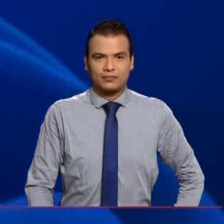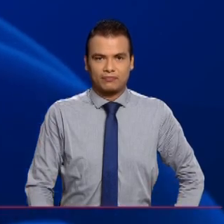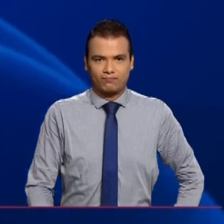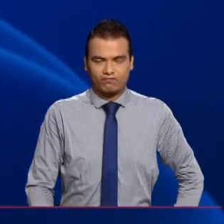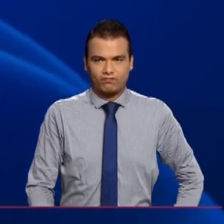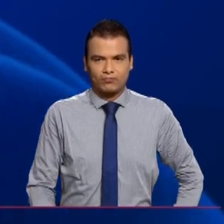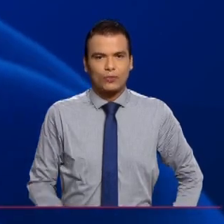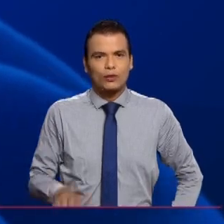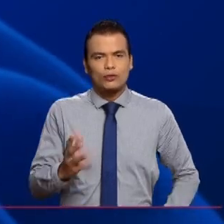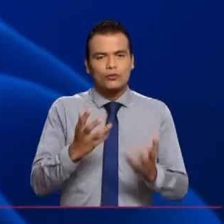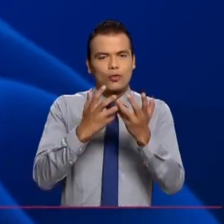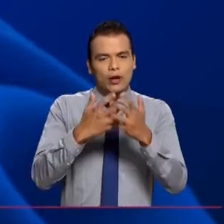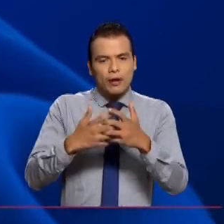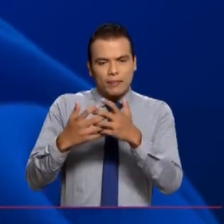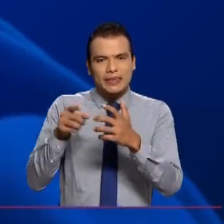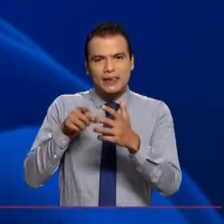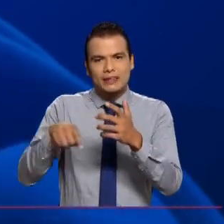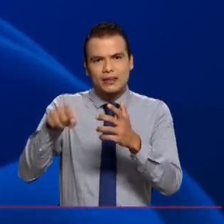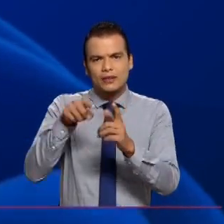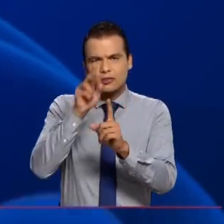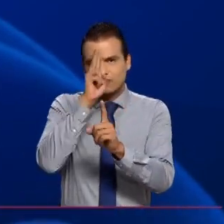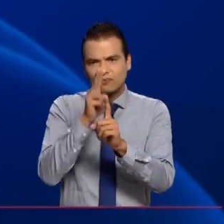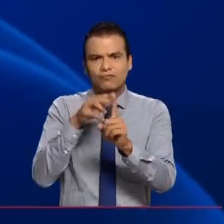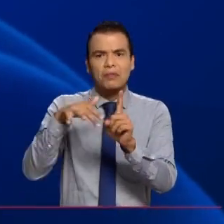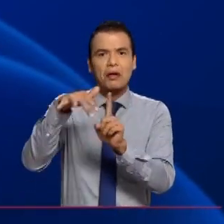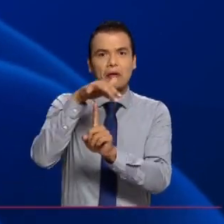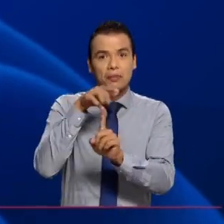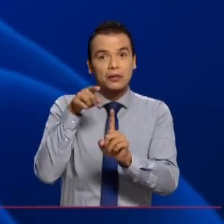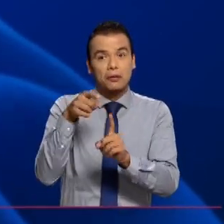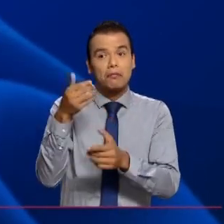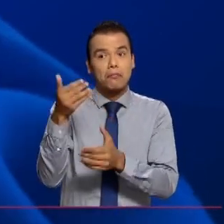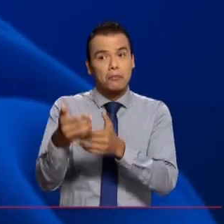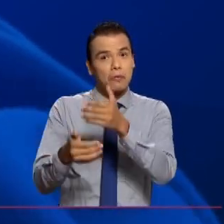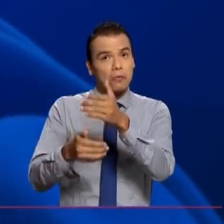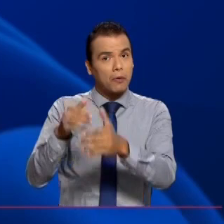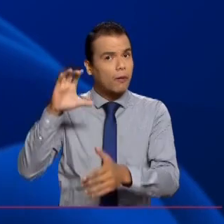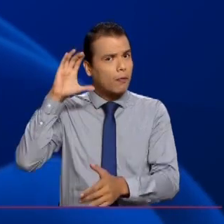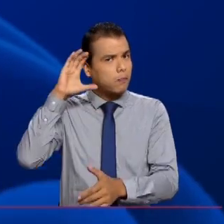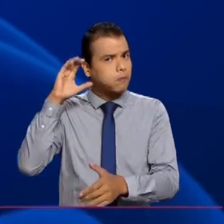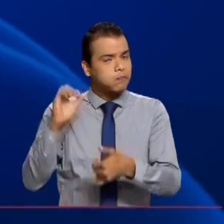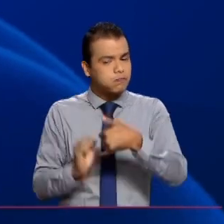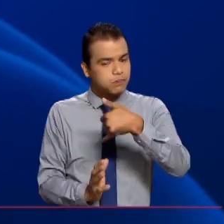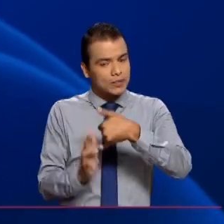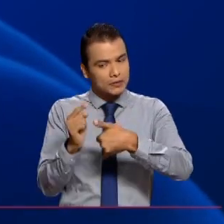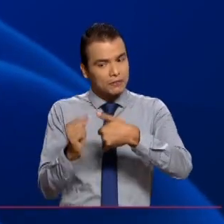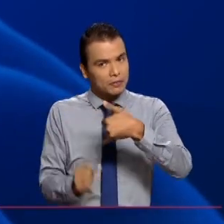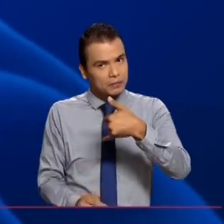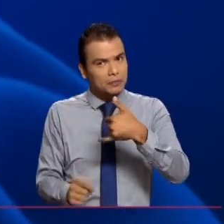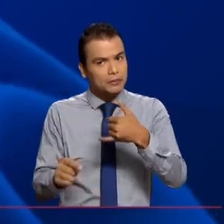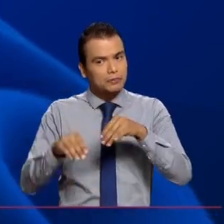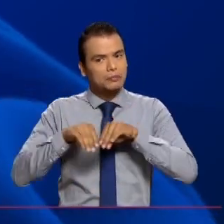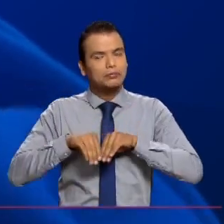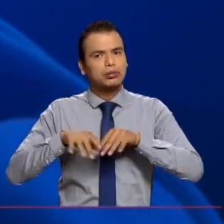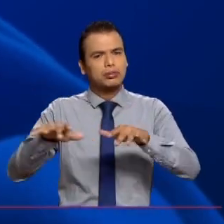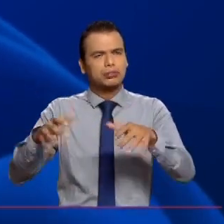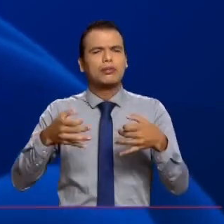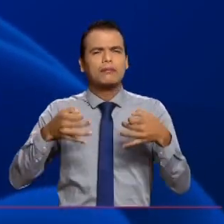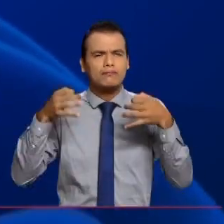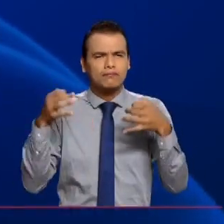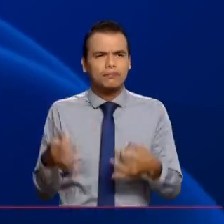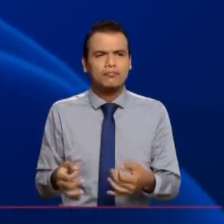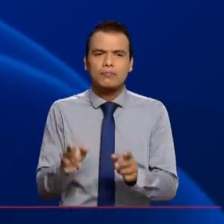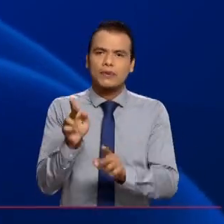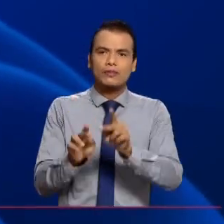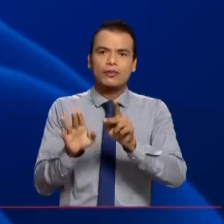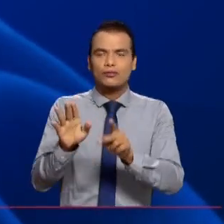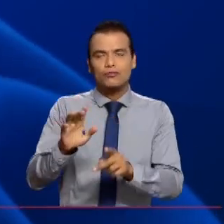los negocios verdes son actividades económicas emergentes que están ganando cada vez más importancia en el Pacífico colombiano hoy son más los empresarios